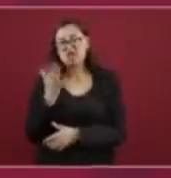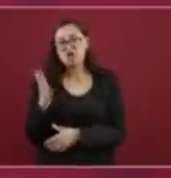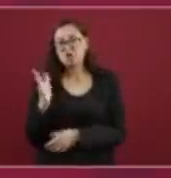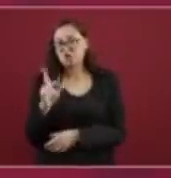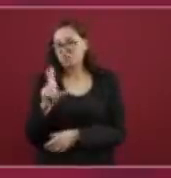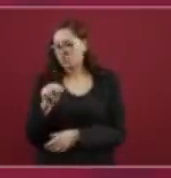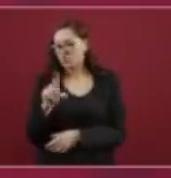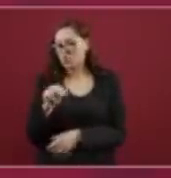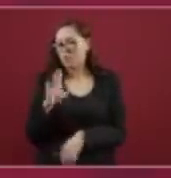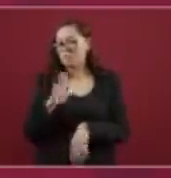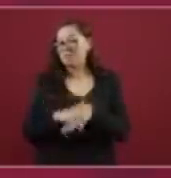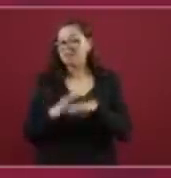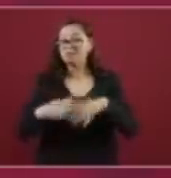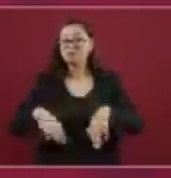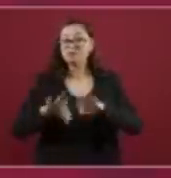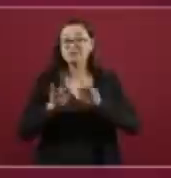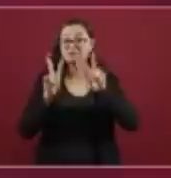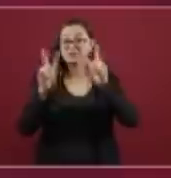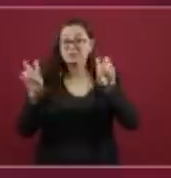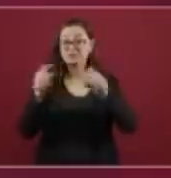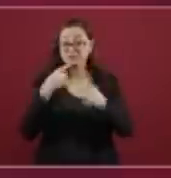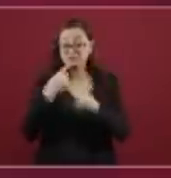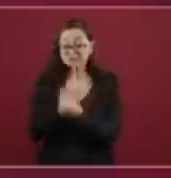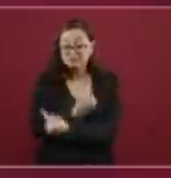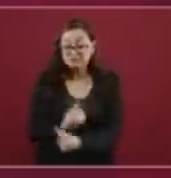sino la seguridad.